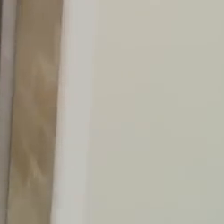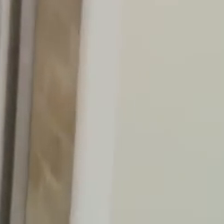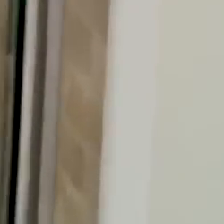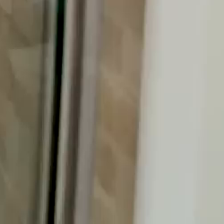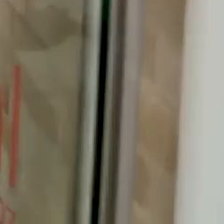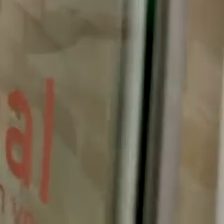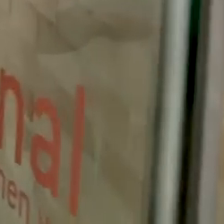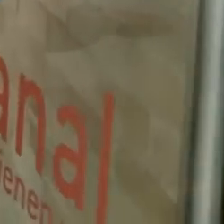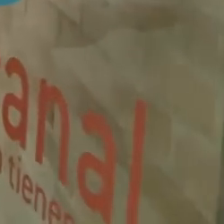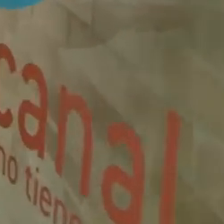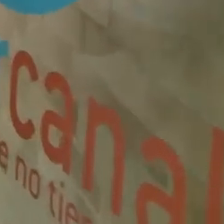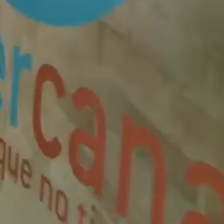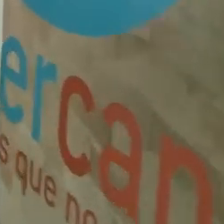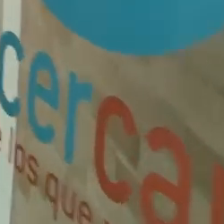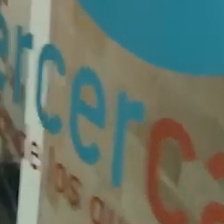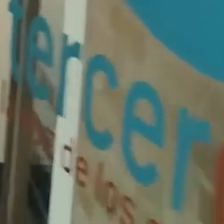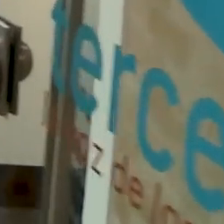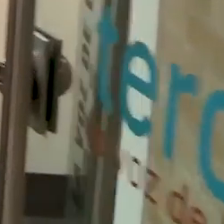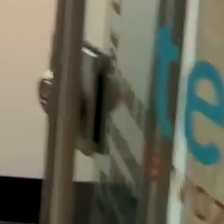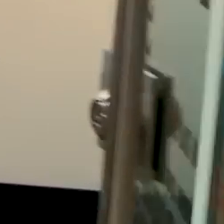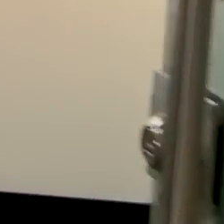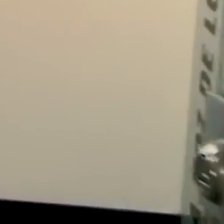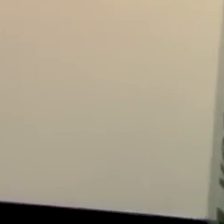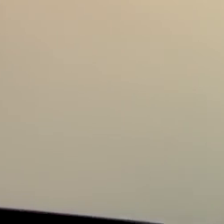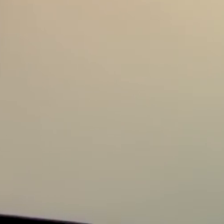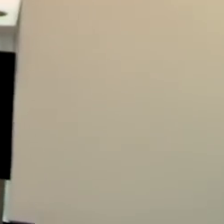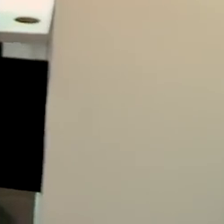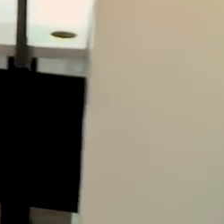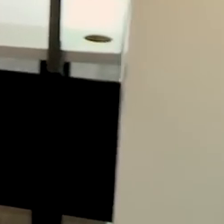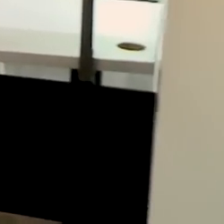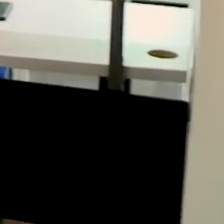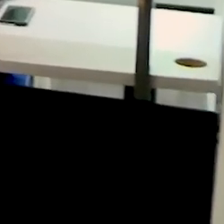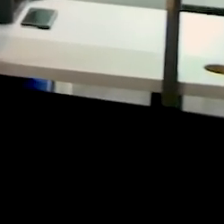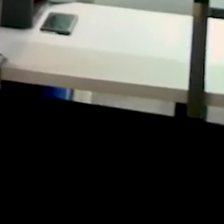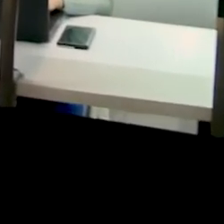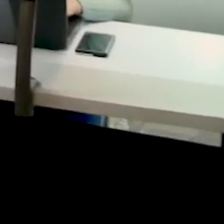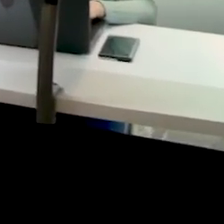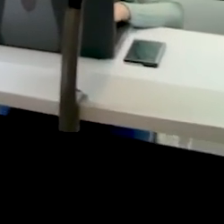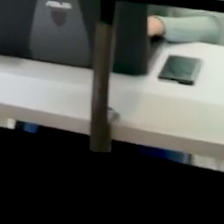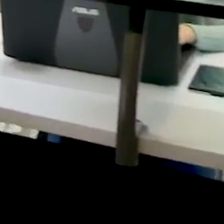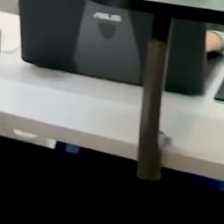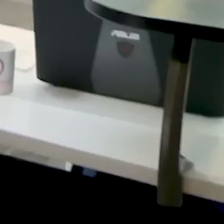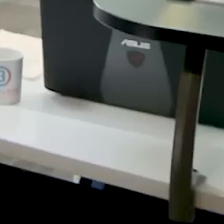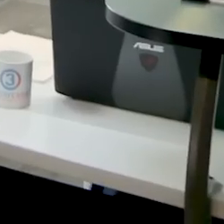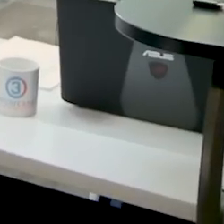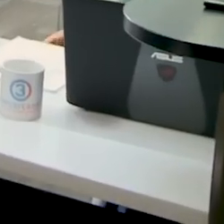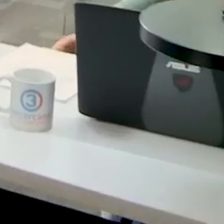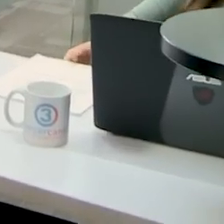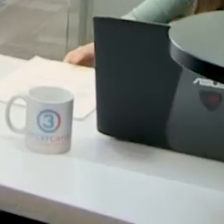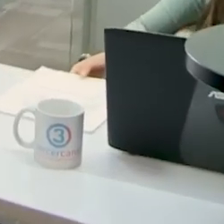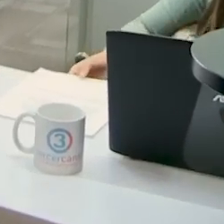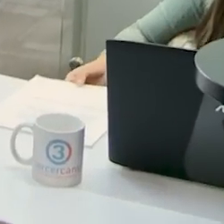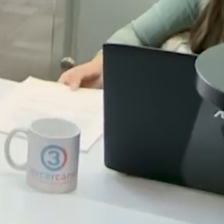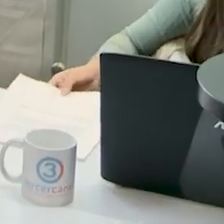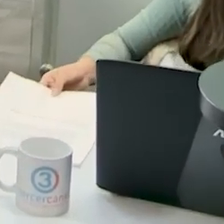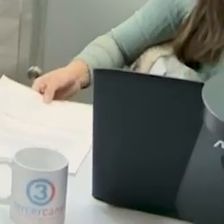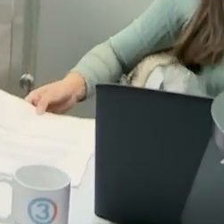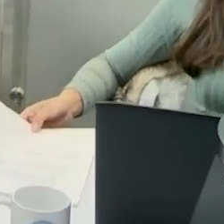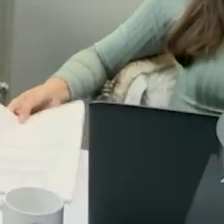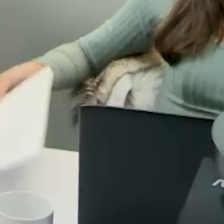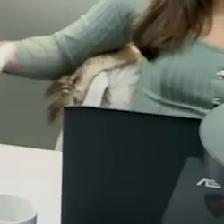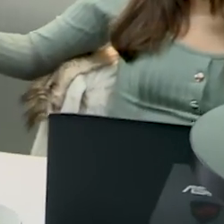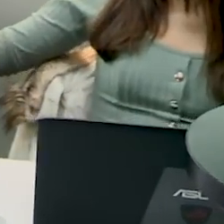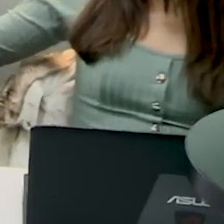Hola, bienvenidos al tercer canal. Síganme. En más de un año de creación hemos podido acercarnos cada vez más a la